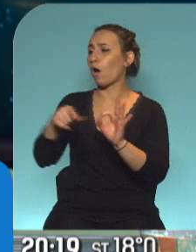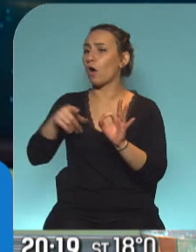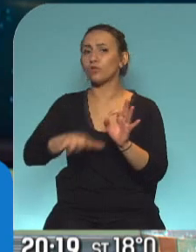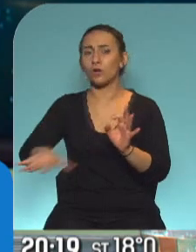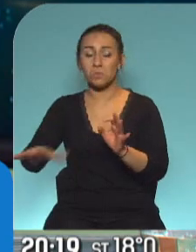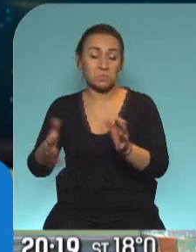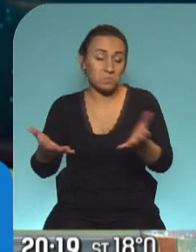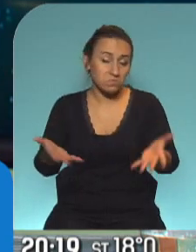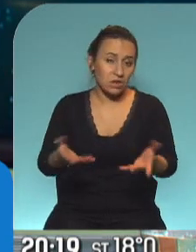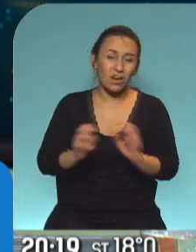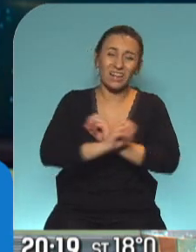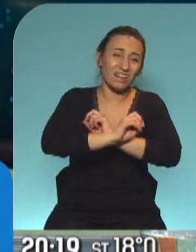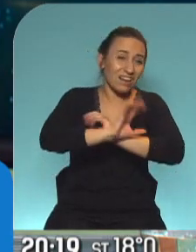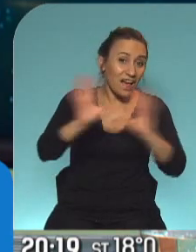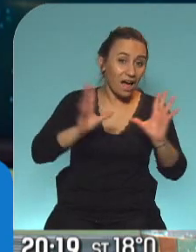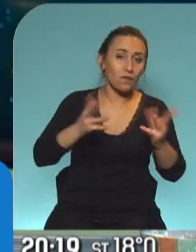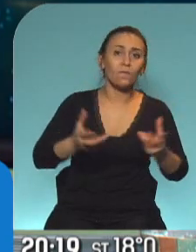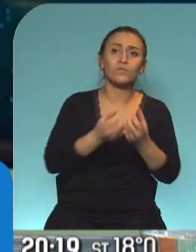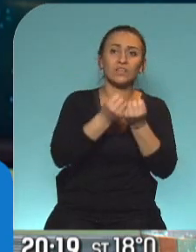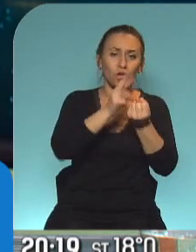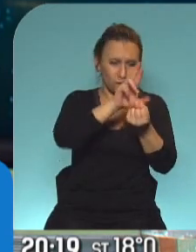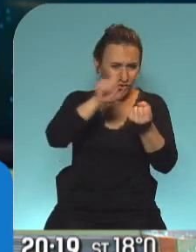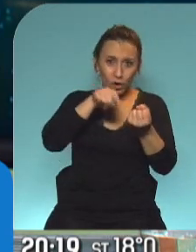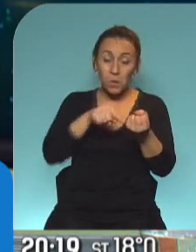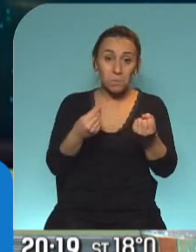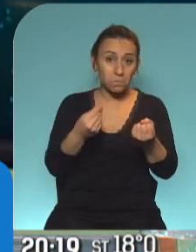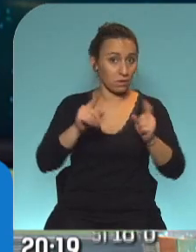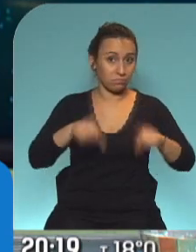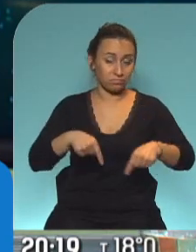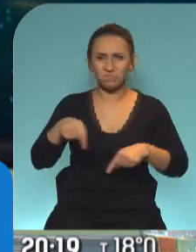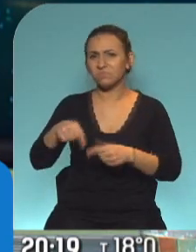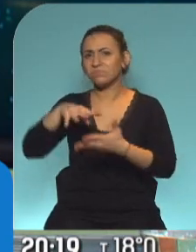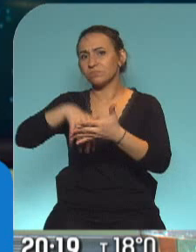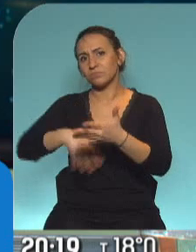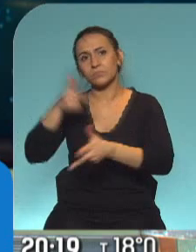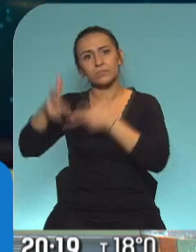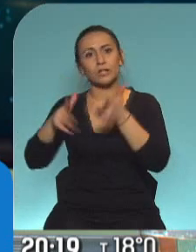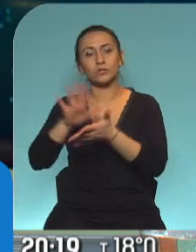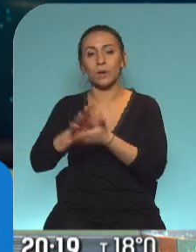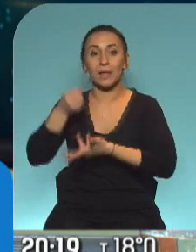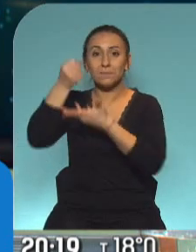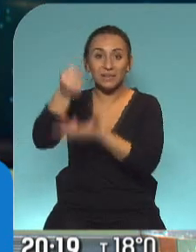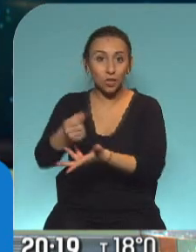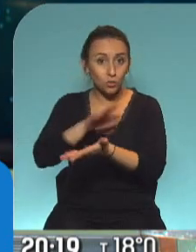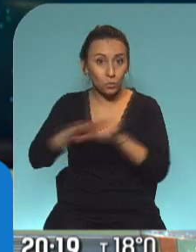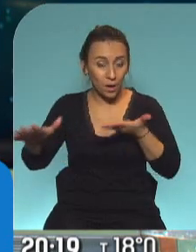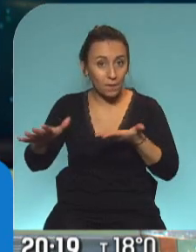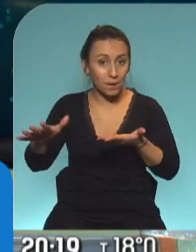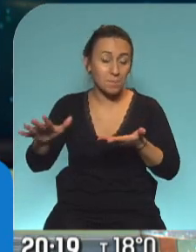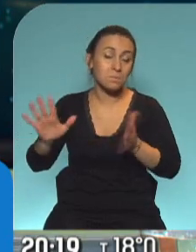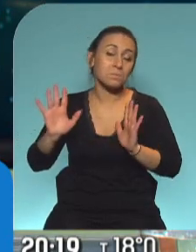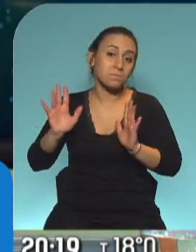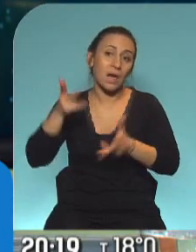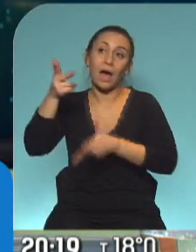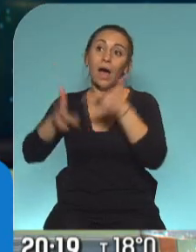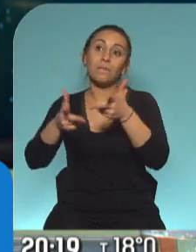no hay muchas precisiones de lo que realiza. Aquí se habla de una inversión nueva, una inversión muy importante. Estamos hablando de lo que se habla, veremos